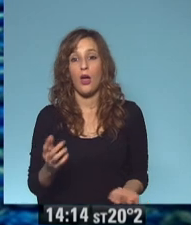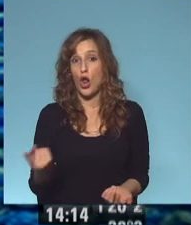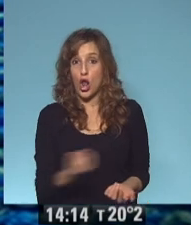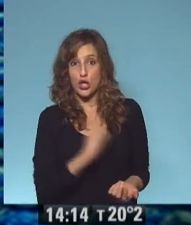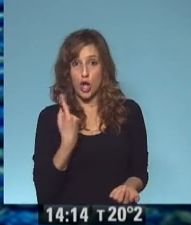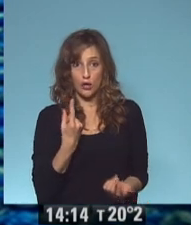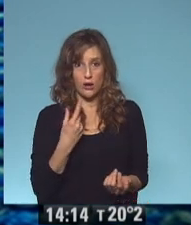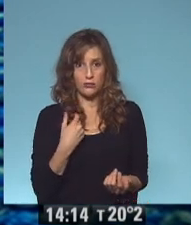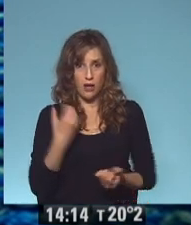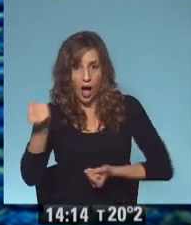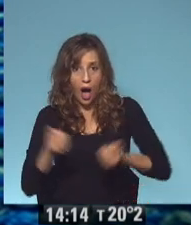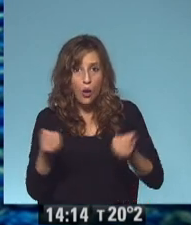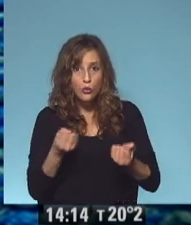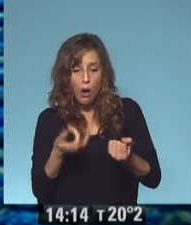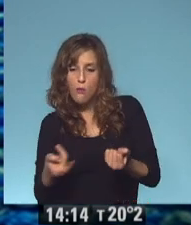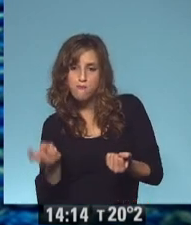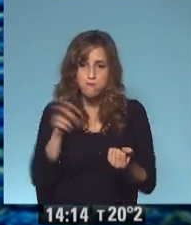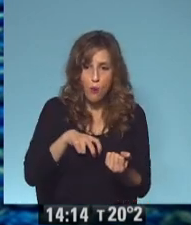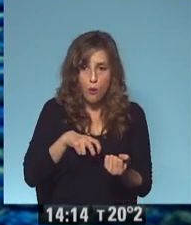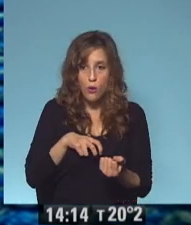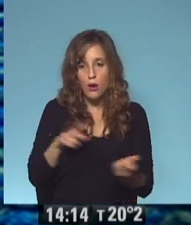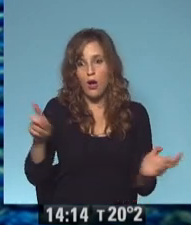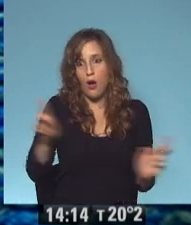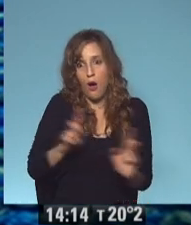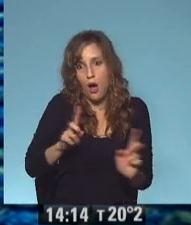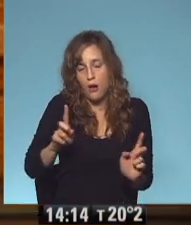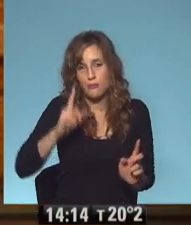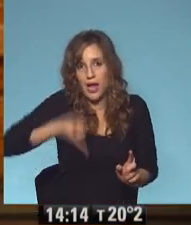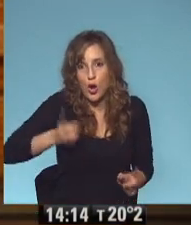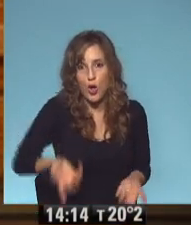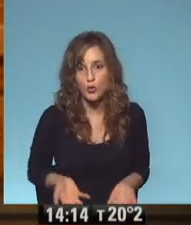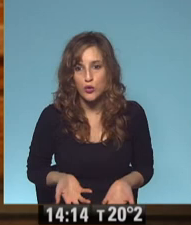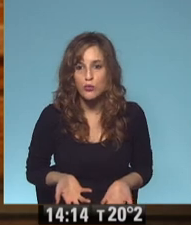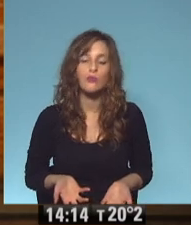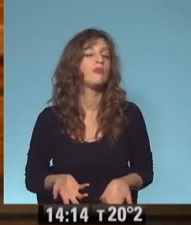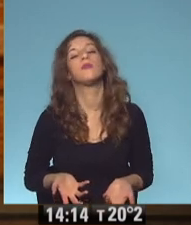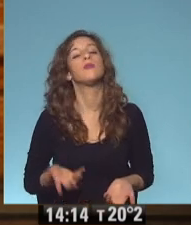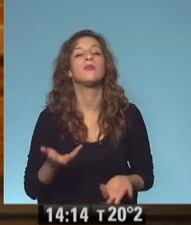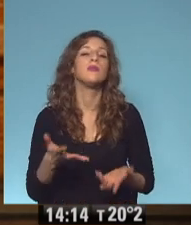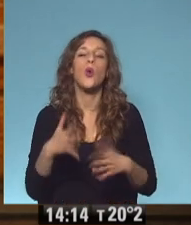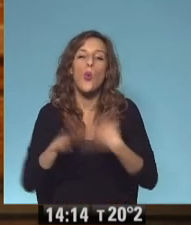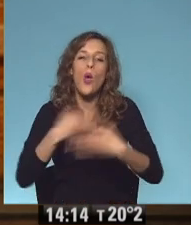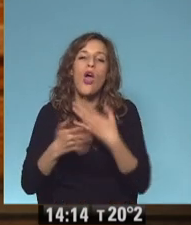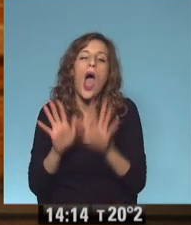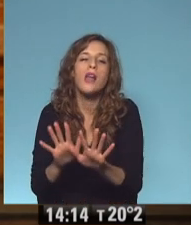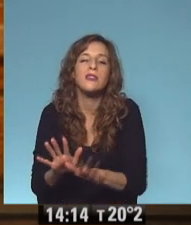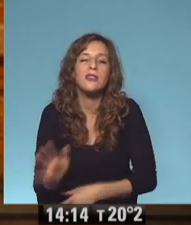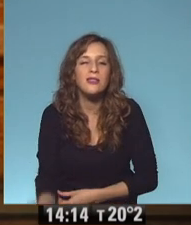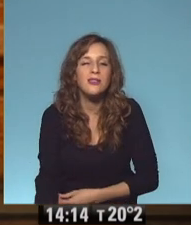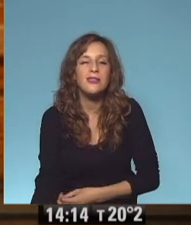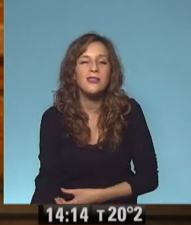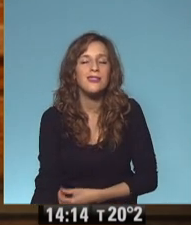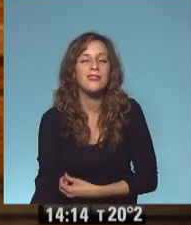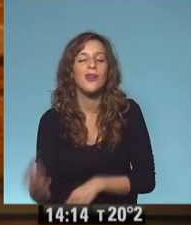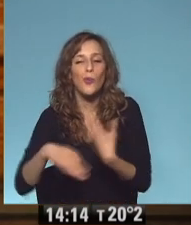unos autitos que sabemos que van a chocar! ¿No? Así es el juego, Alterio. Además, vamos al